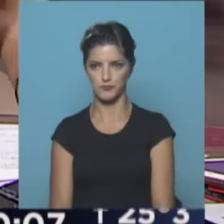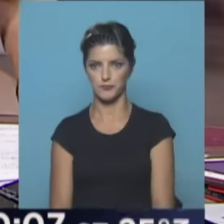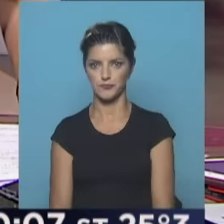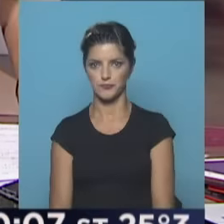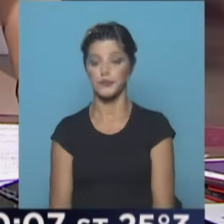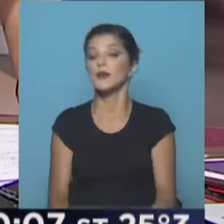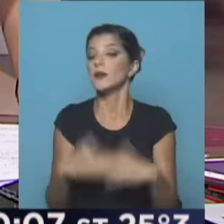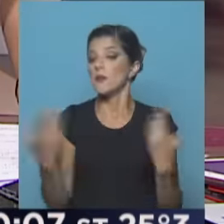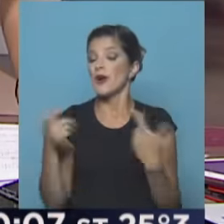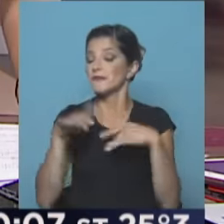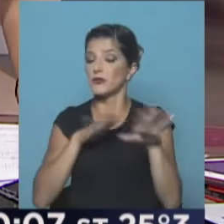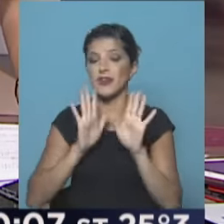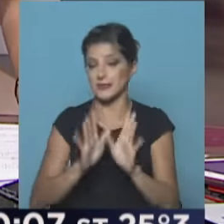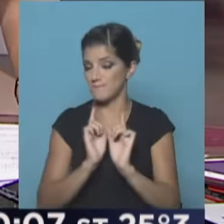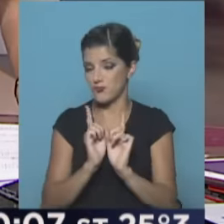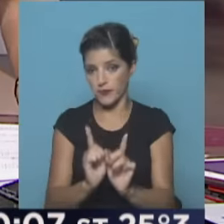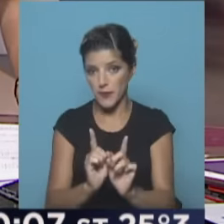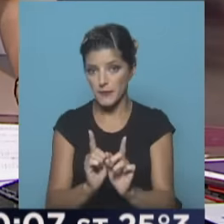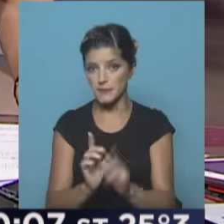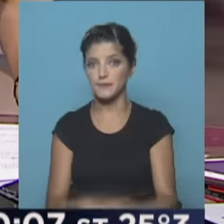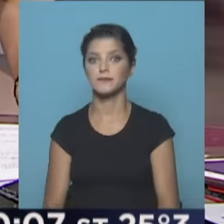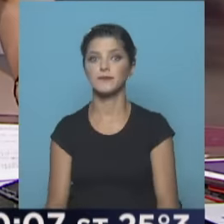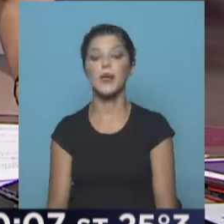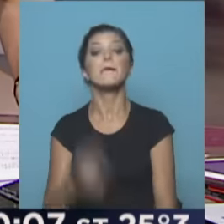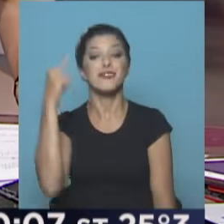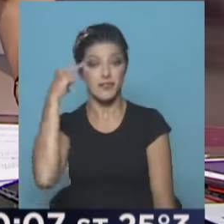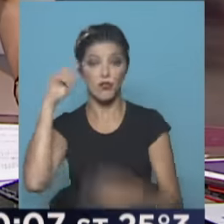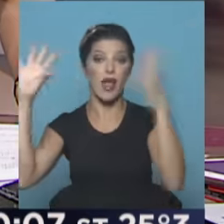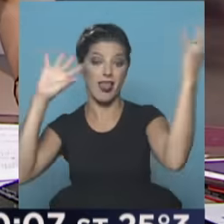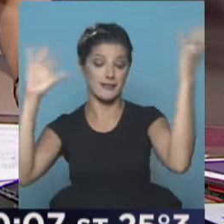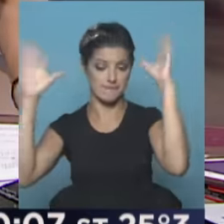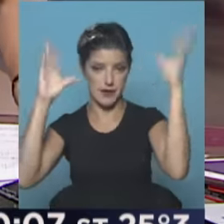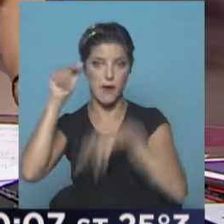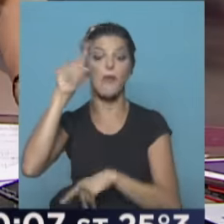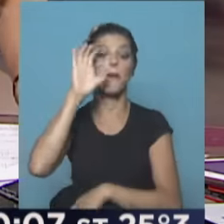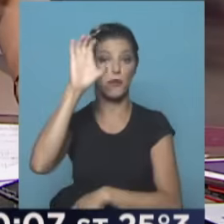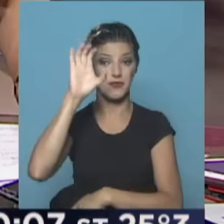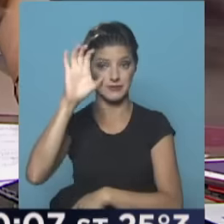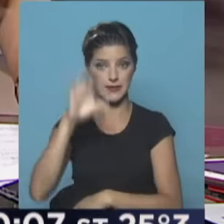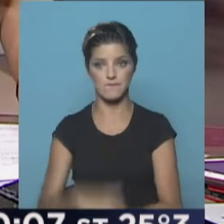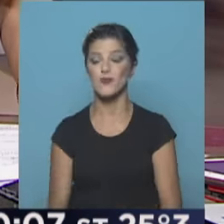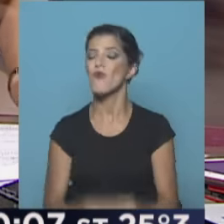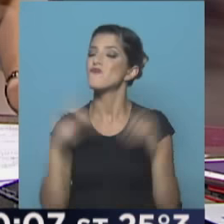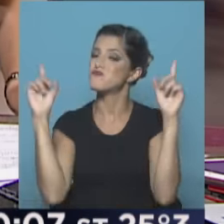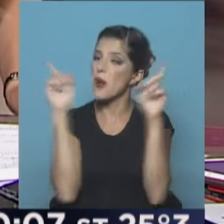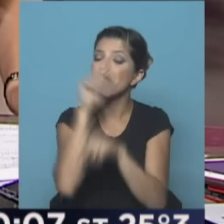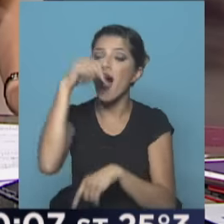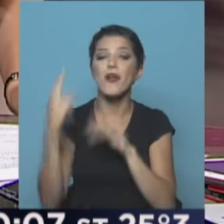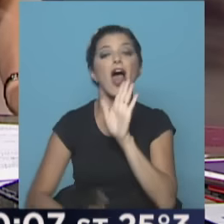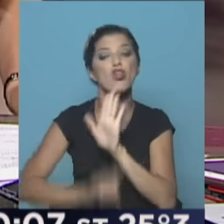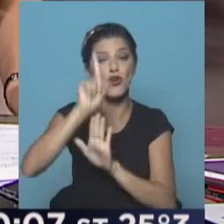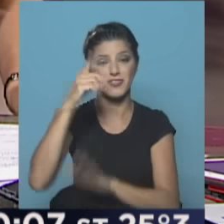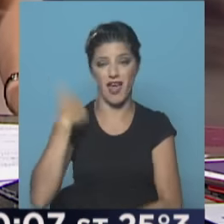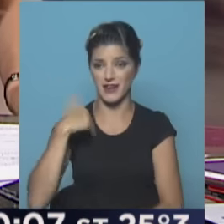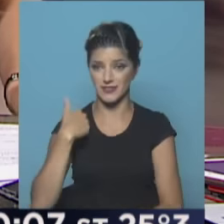Bueno, María, seguimos con esta situación y sobre todo desde las perspectivas meteorológicas en esa provincia. Un drama que vive en este caso el norte de la